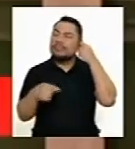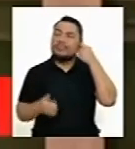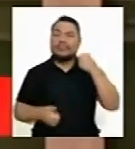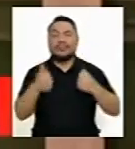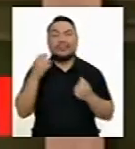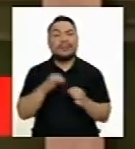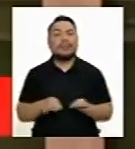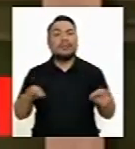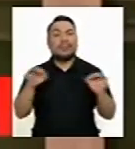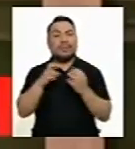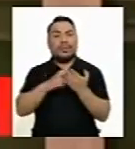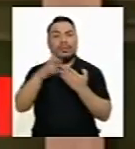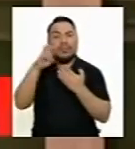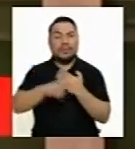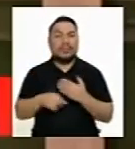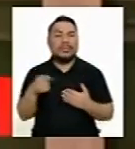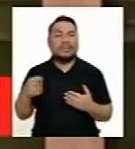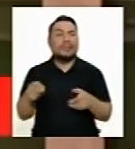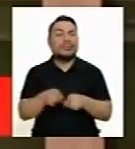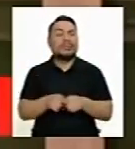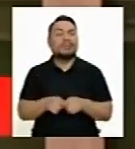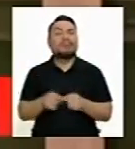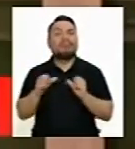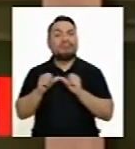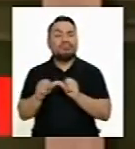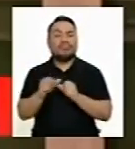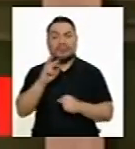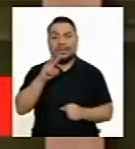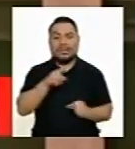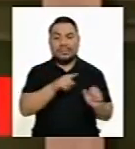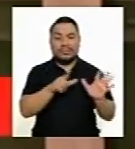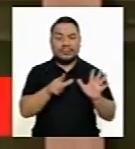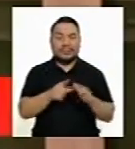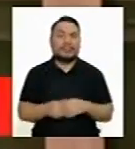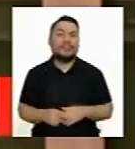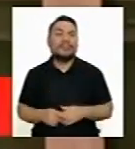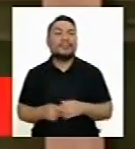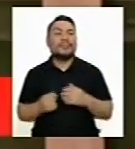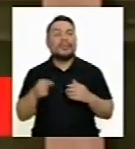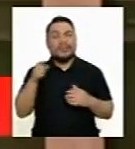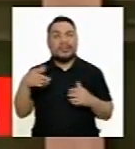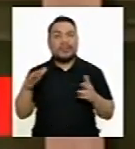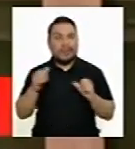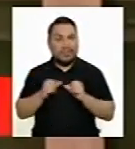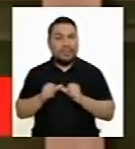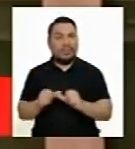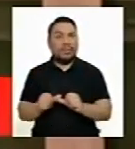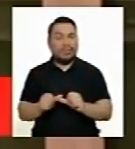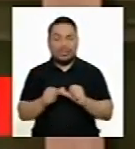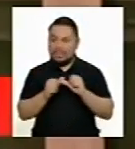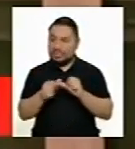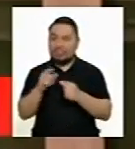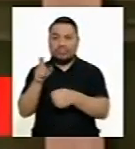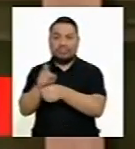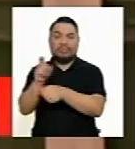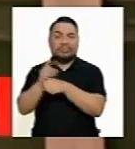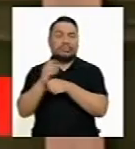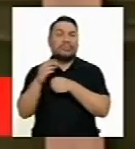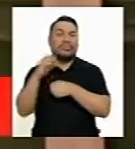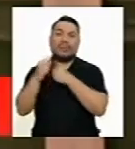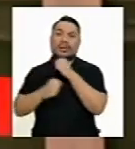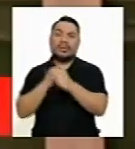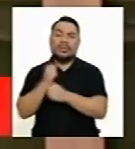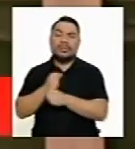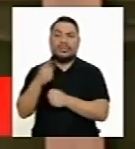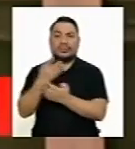y lo importante en este programa es que es una actividad sostenible. Desde 2017 no ha continuado sostenidamente todos los años. Los